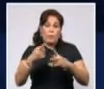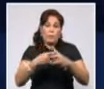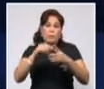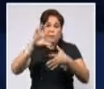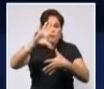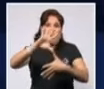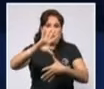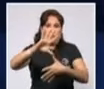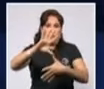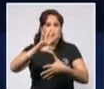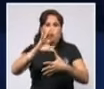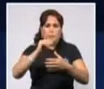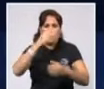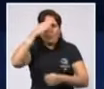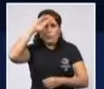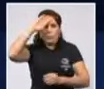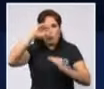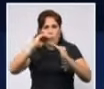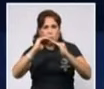Américas, que es de